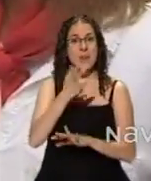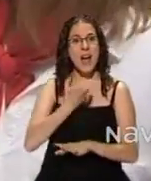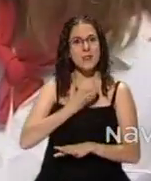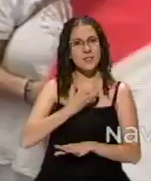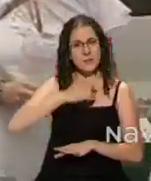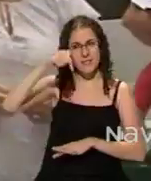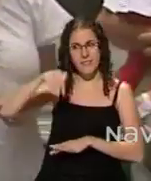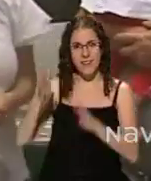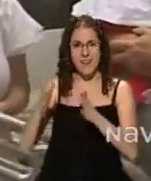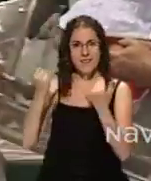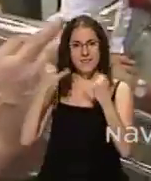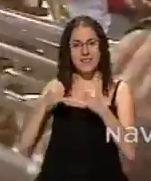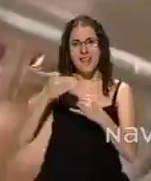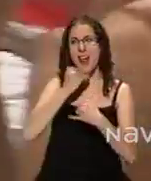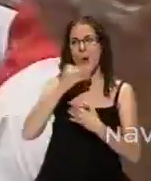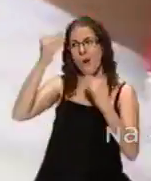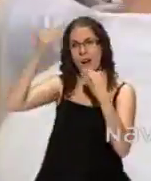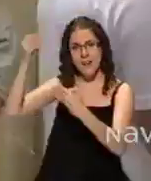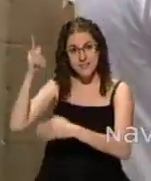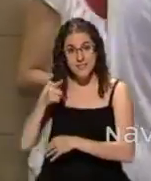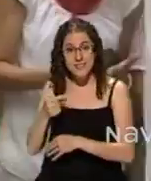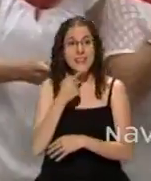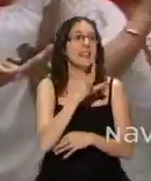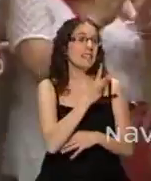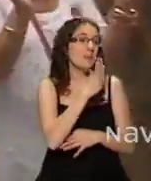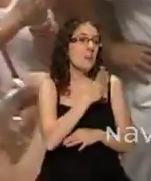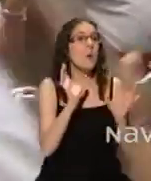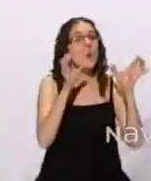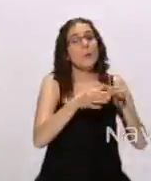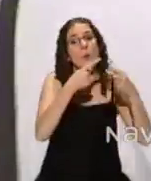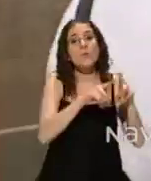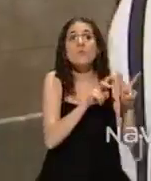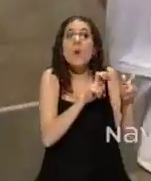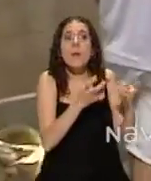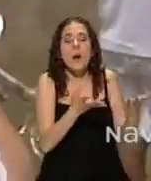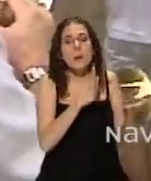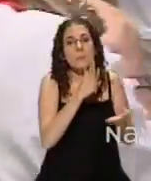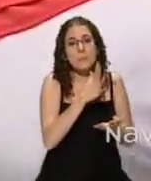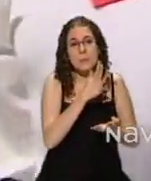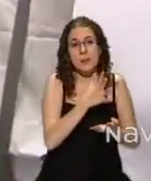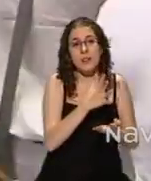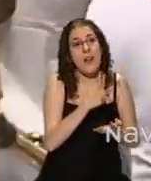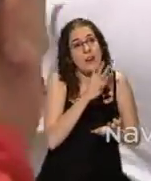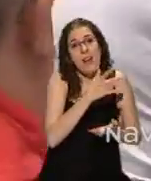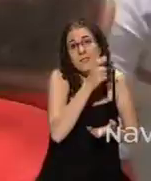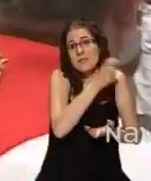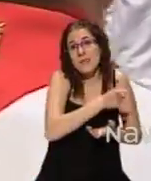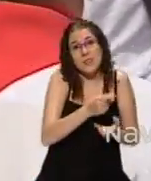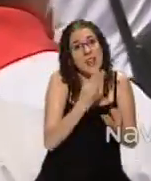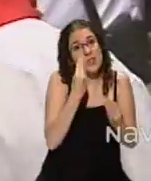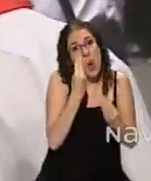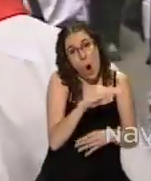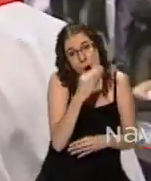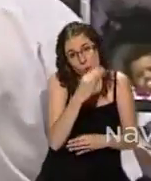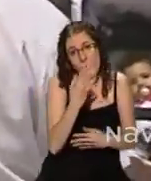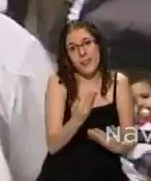durante estas fiestas. Han hecho una charanga nueva y esas cosas. Y bueno, pues ahora ya tiene que empezar los jóvenes. Ya nosotros llevamos